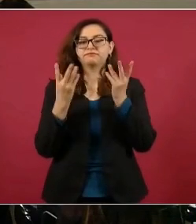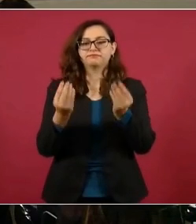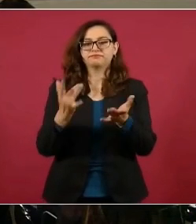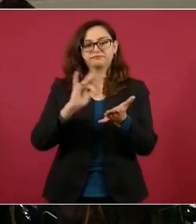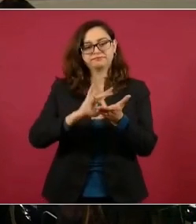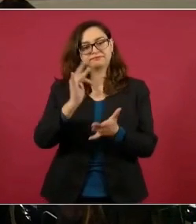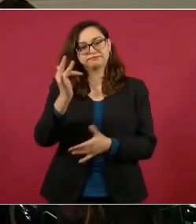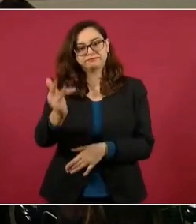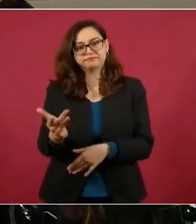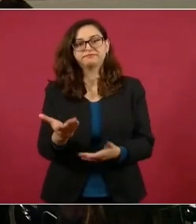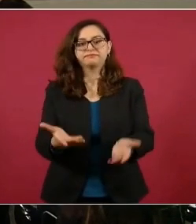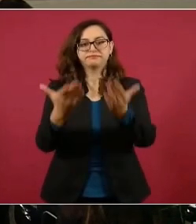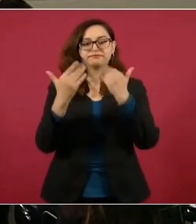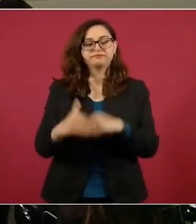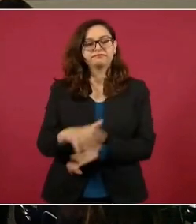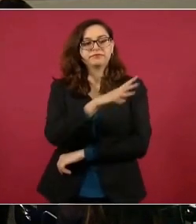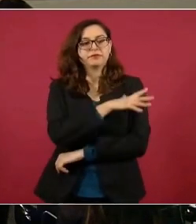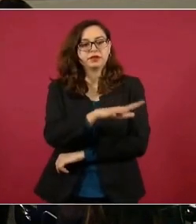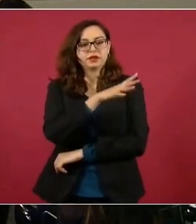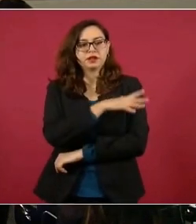Rodríguez bucio